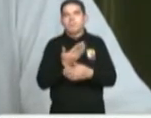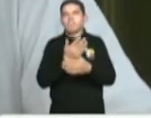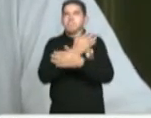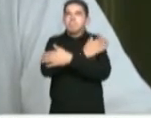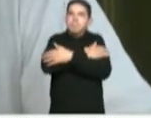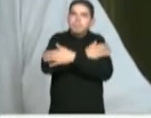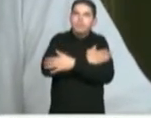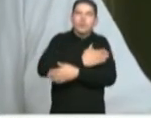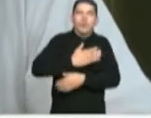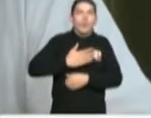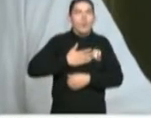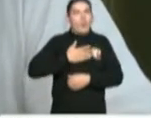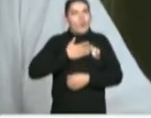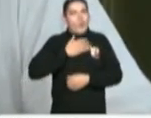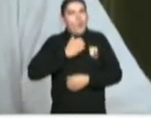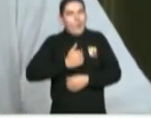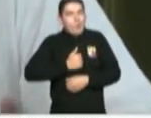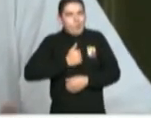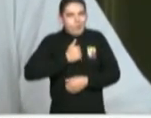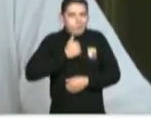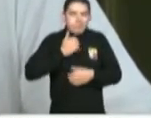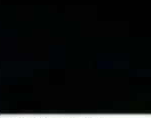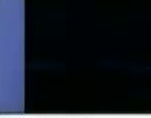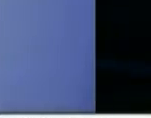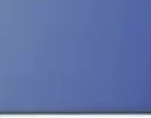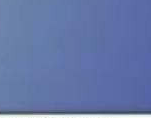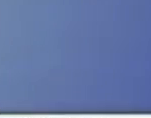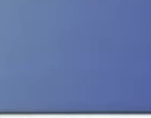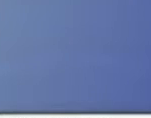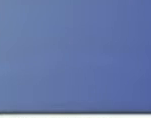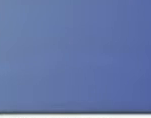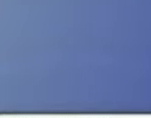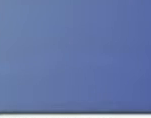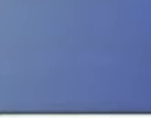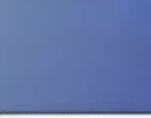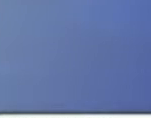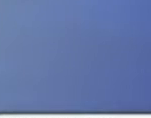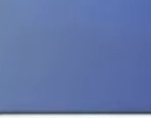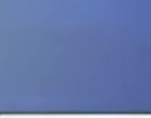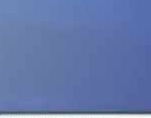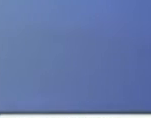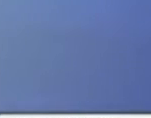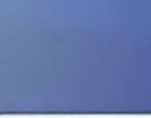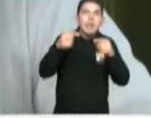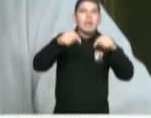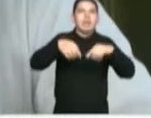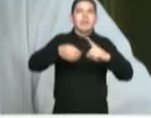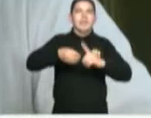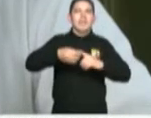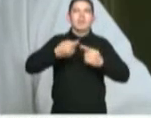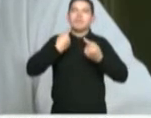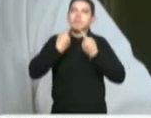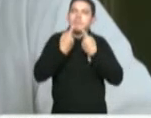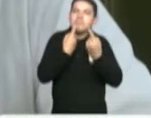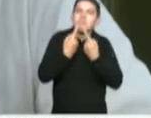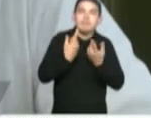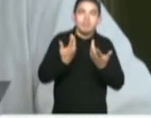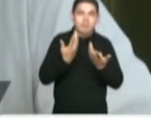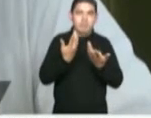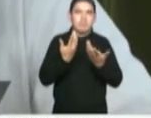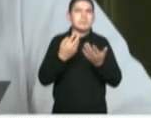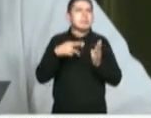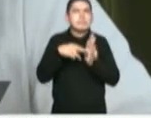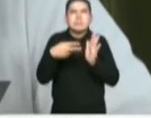llenarnos de sana satisfacción sobre las negociaciones de paz en colombia y es un gran mensaje